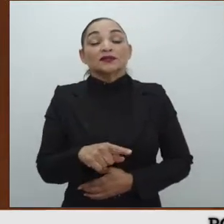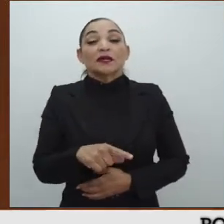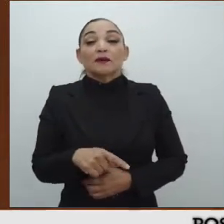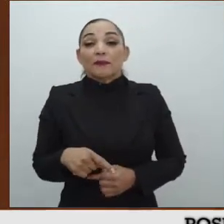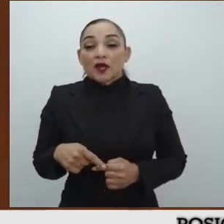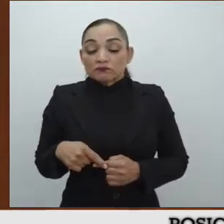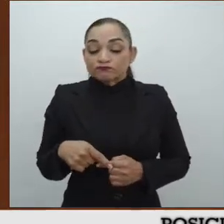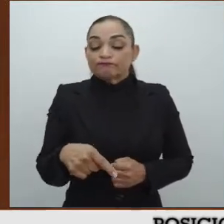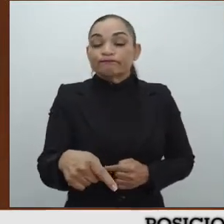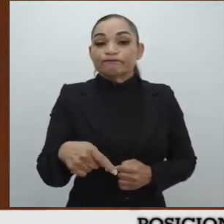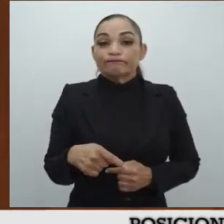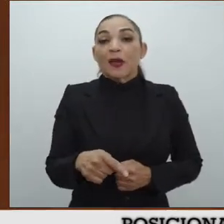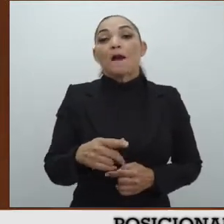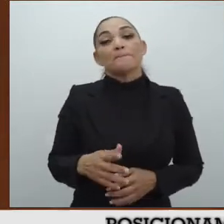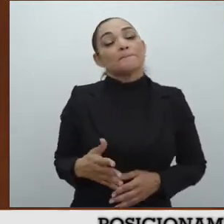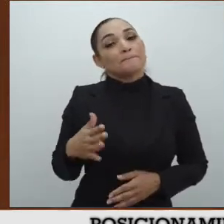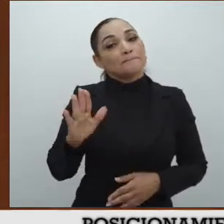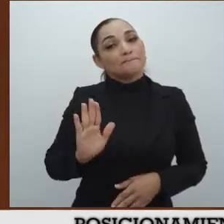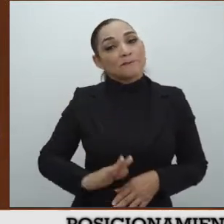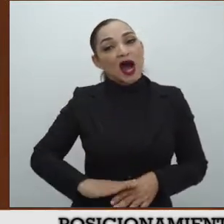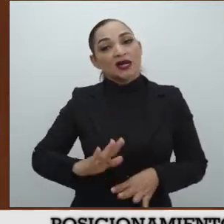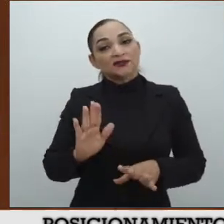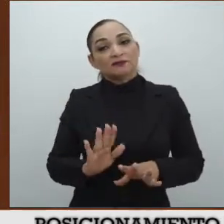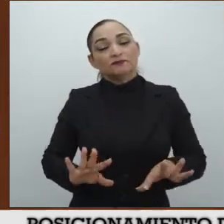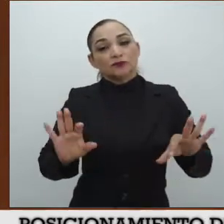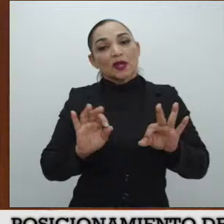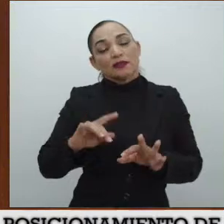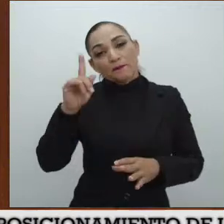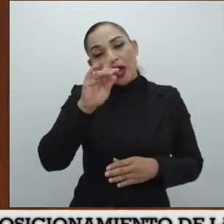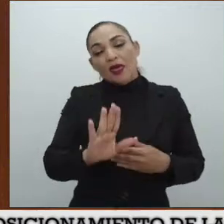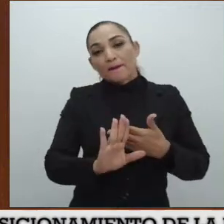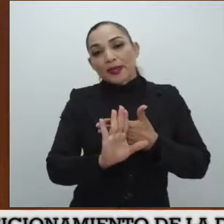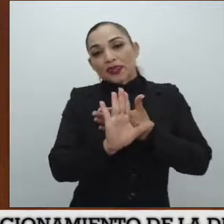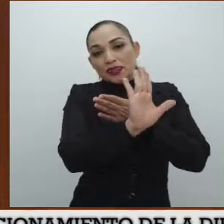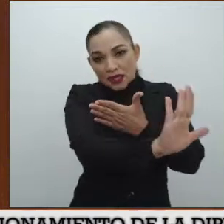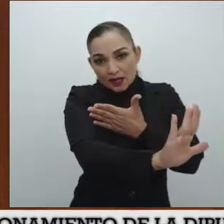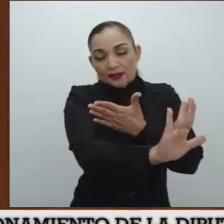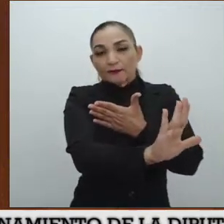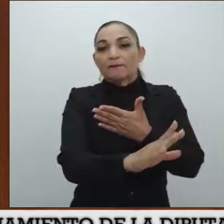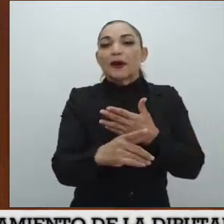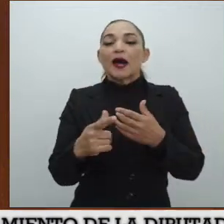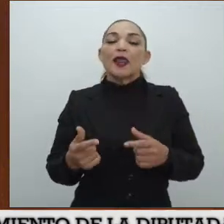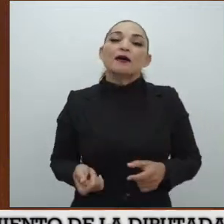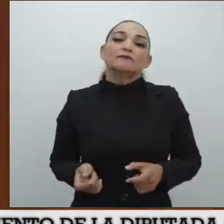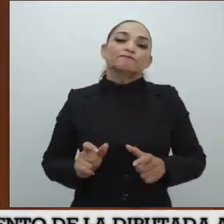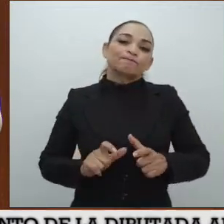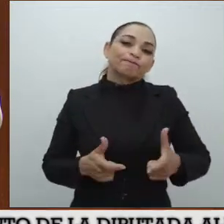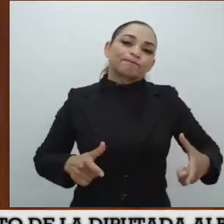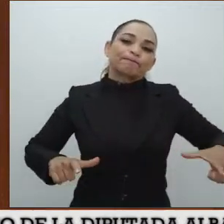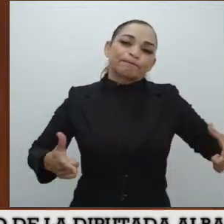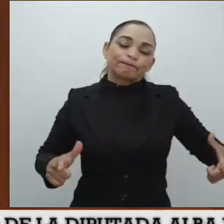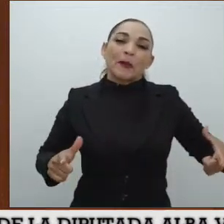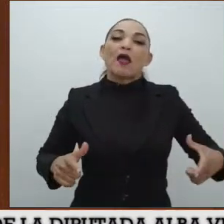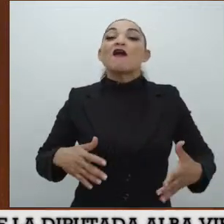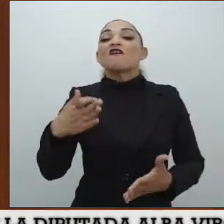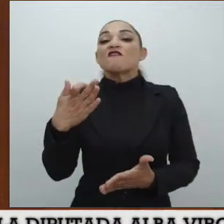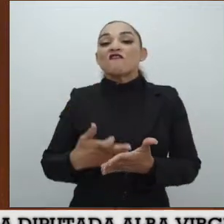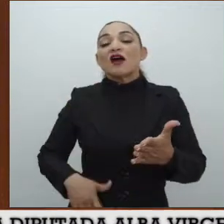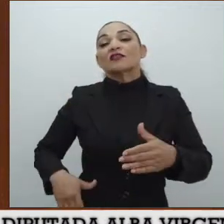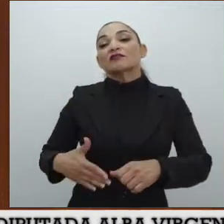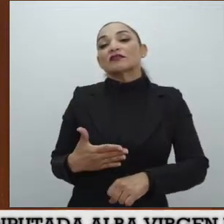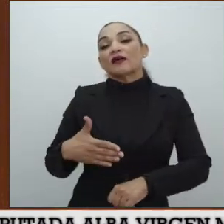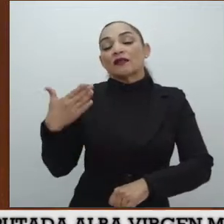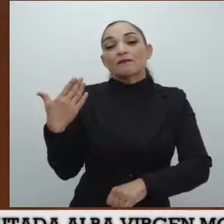plazo será mucho más productiva y evitará que siga creciendo la impunidad y la falta de